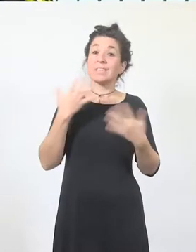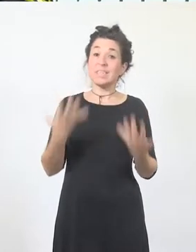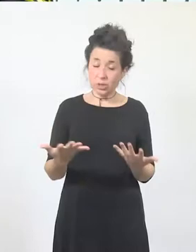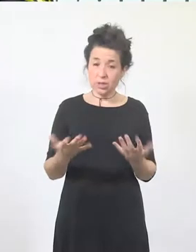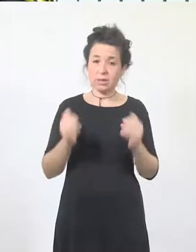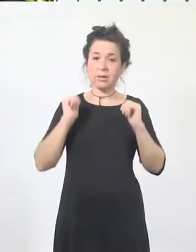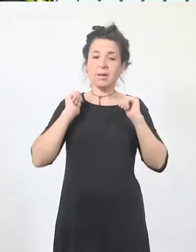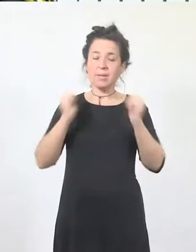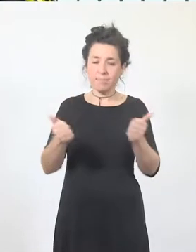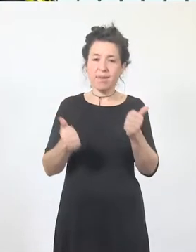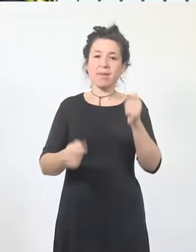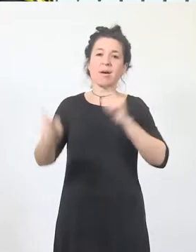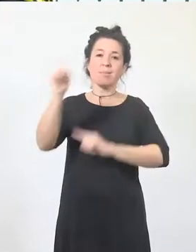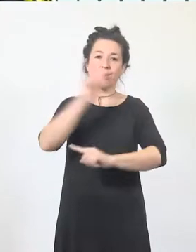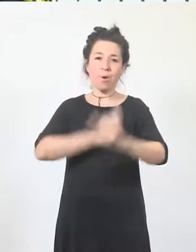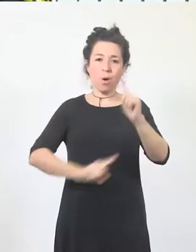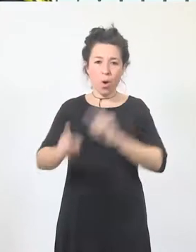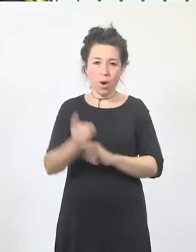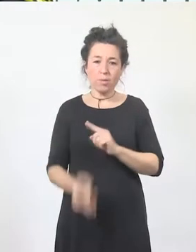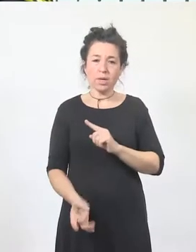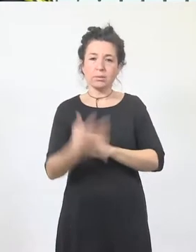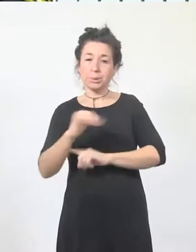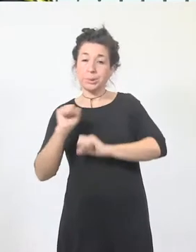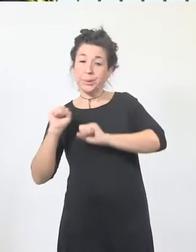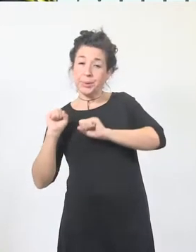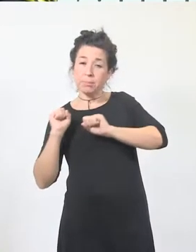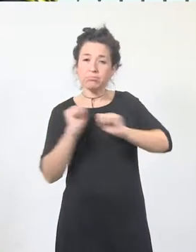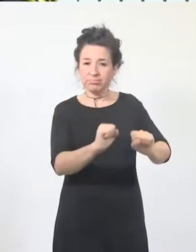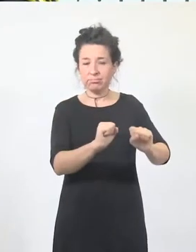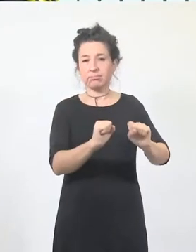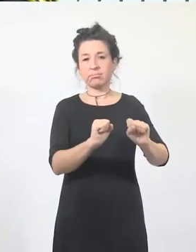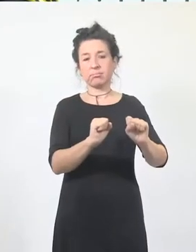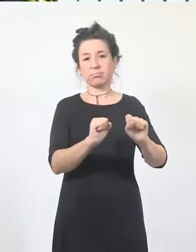es cuando empezaron los problemas y el rechazo